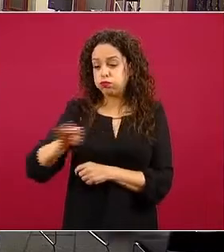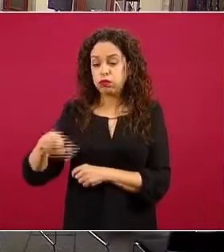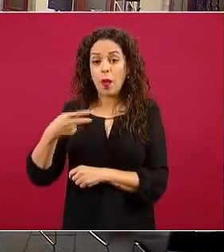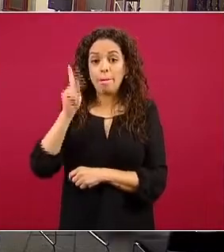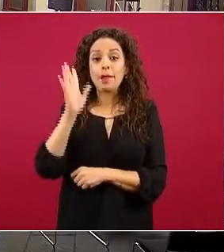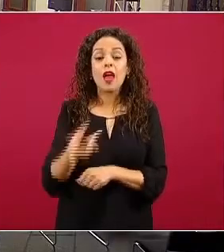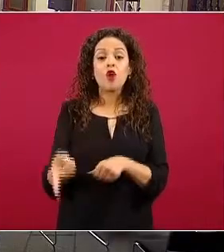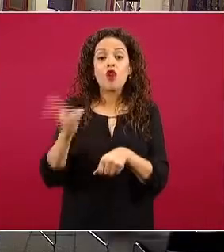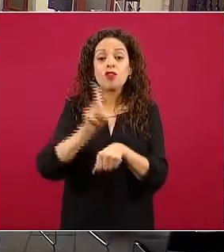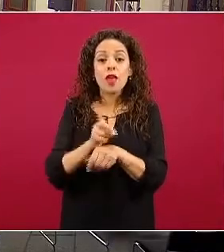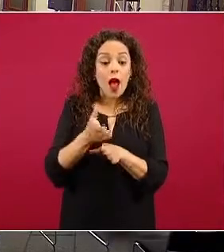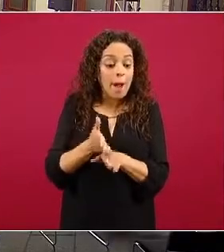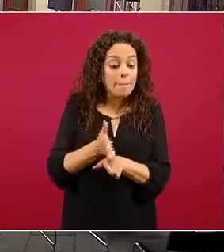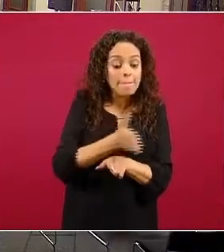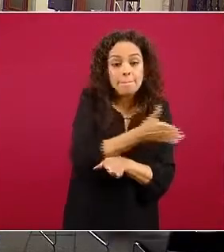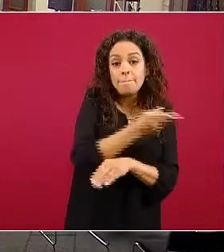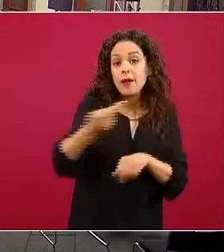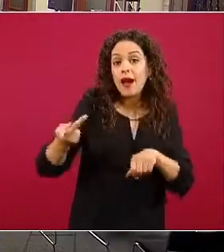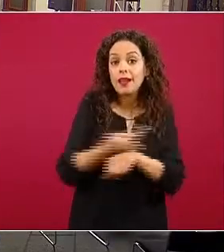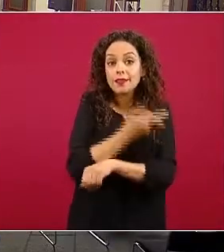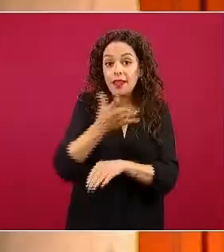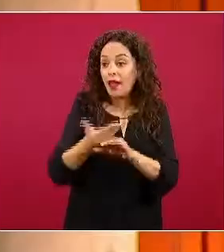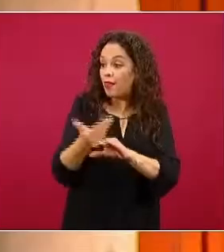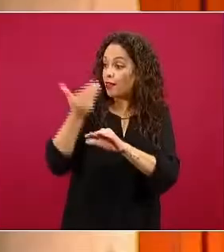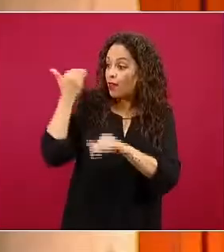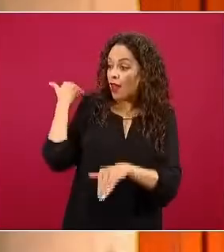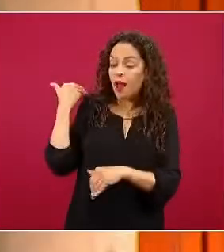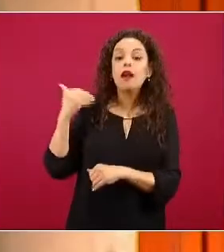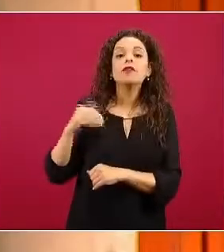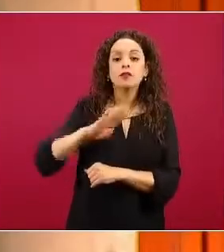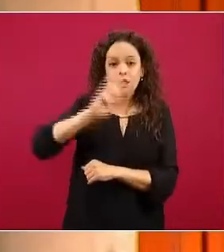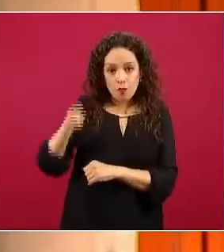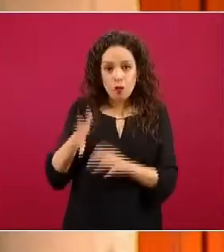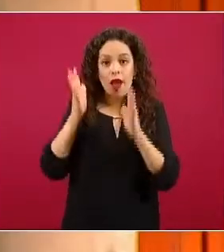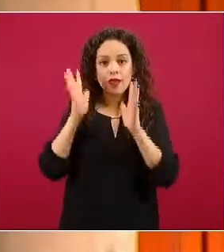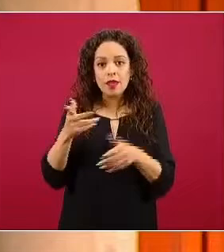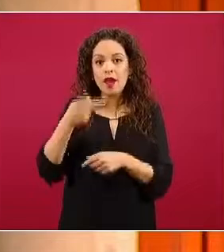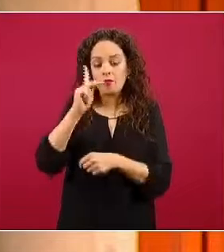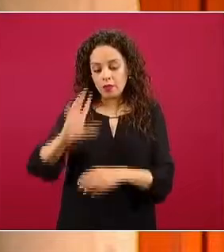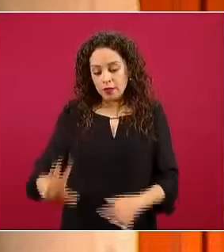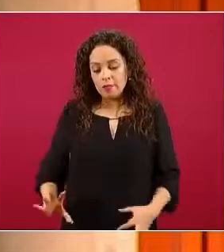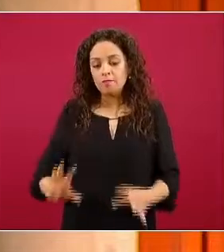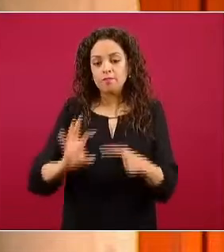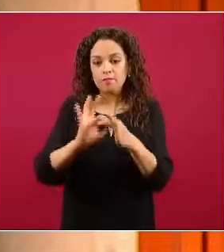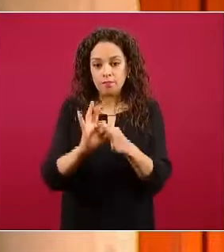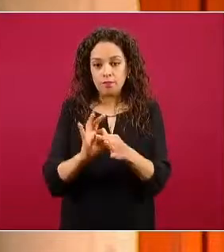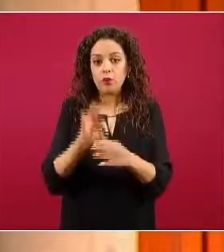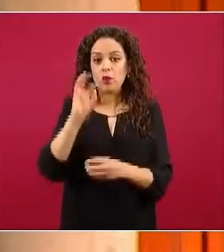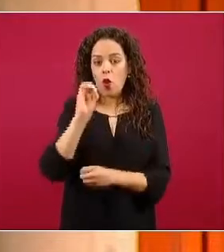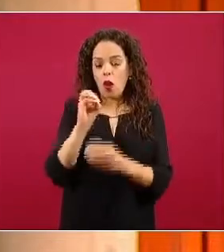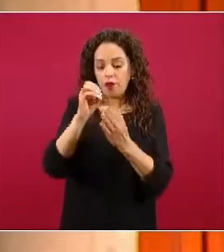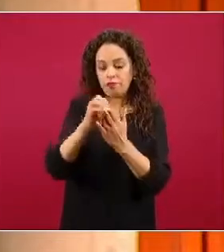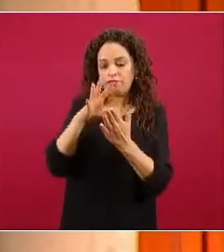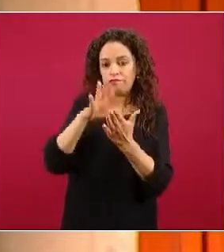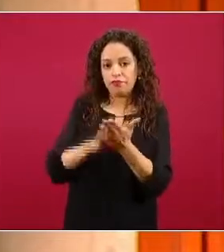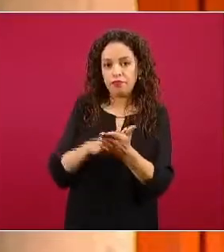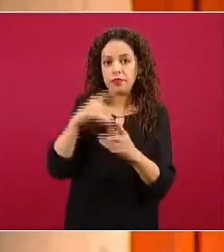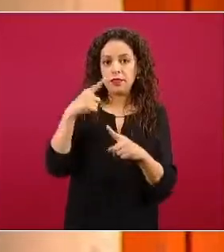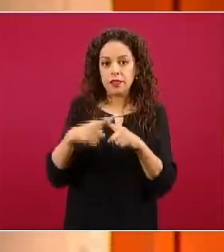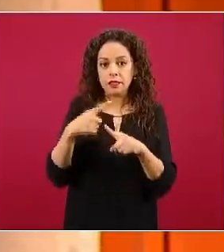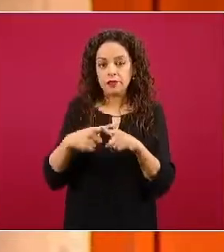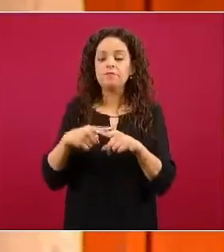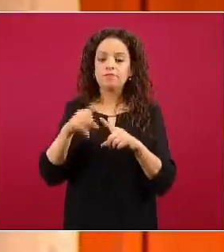días pasados, pero que se hizo esta asociación epidemiológica o dictaminación por parte de